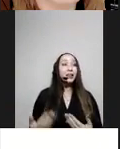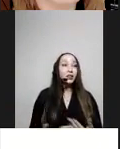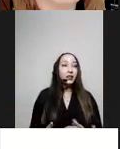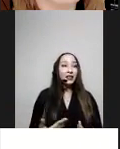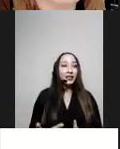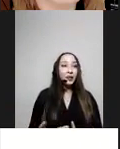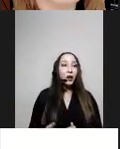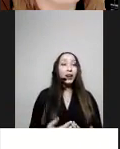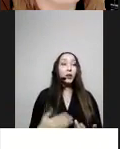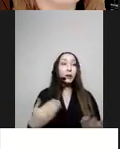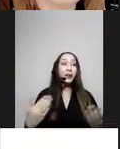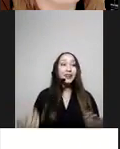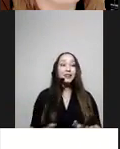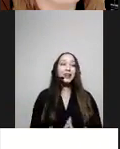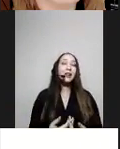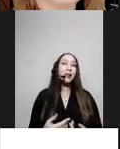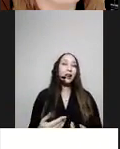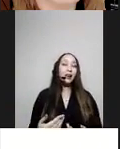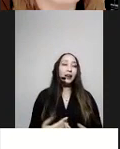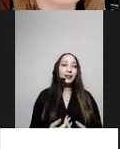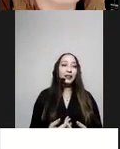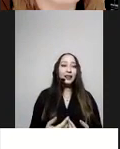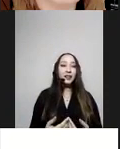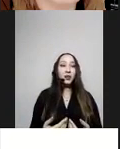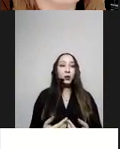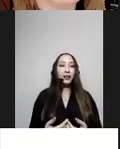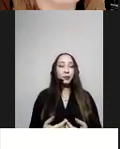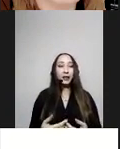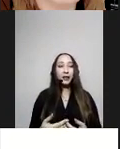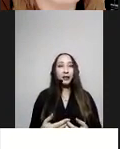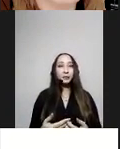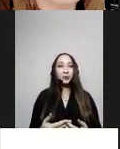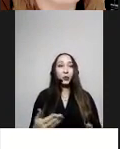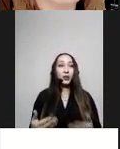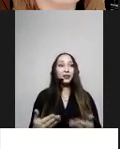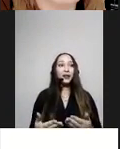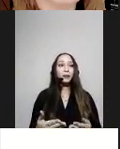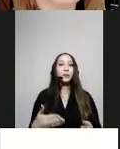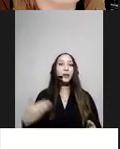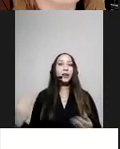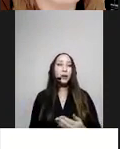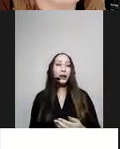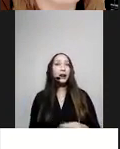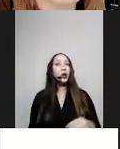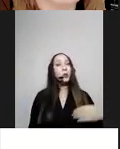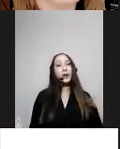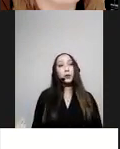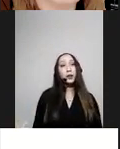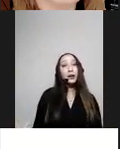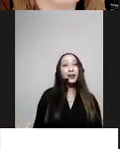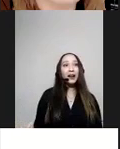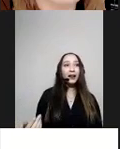las cargas totales de trabajo, la doble presencia, que es la dificultad para congeniar mi vida laboral con